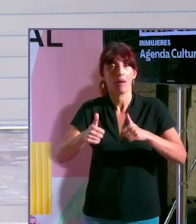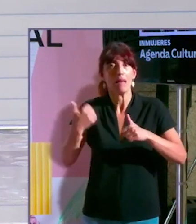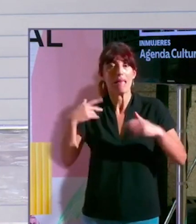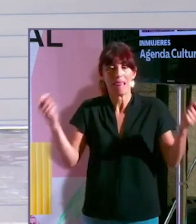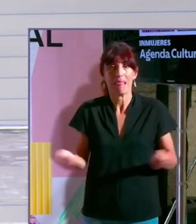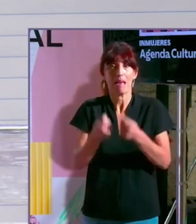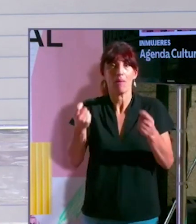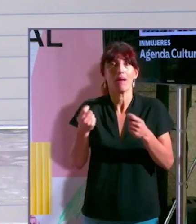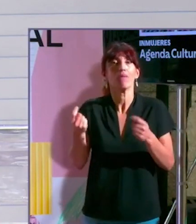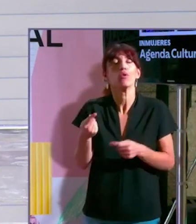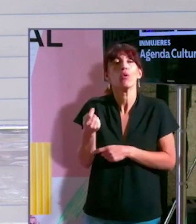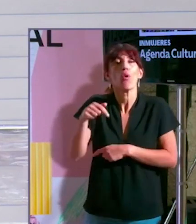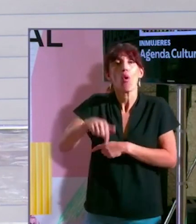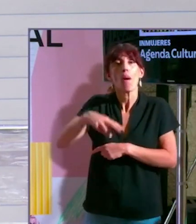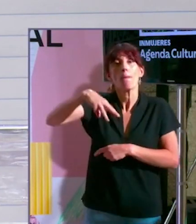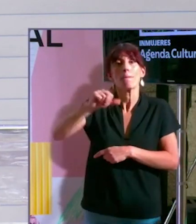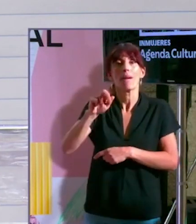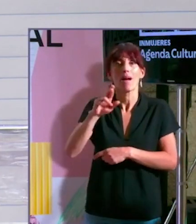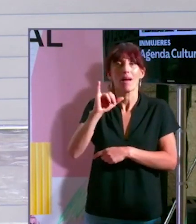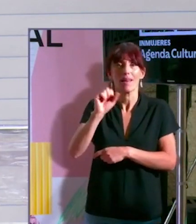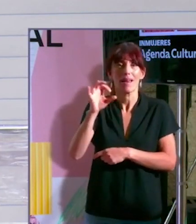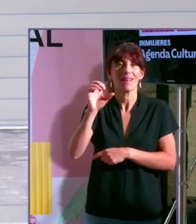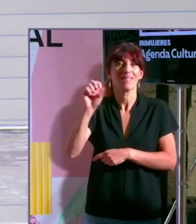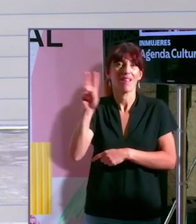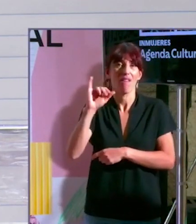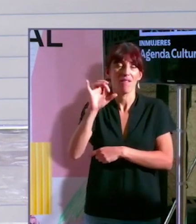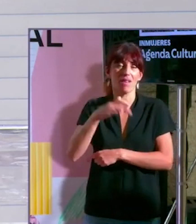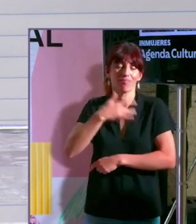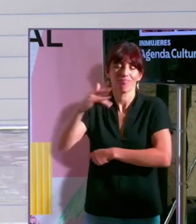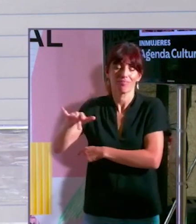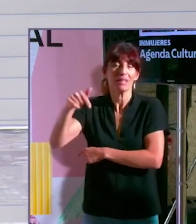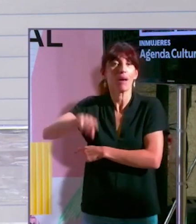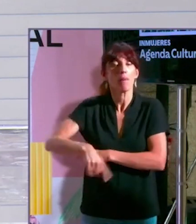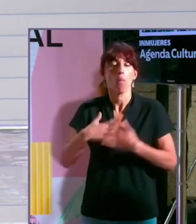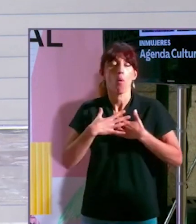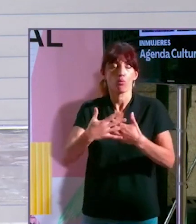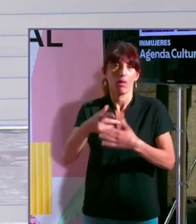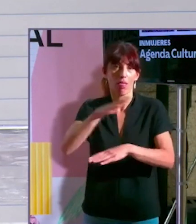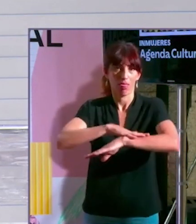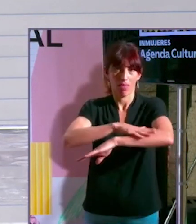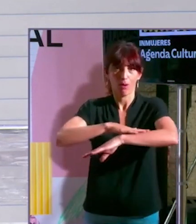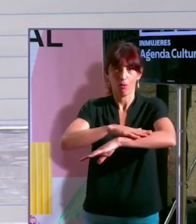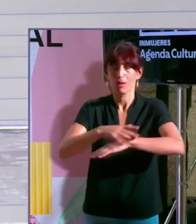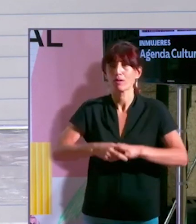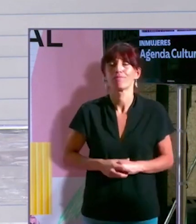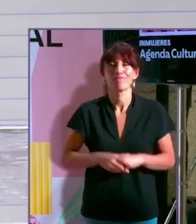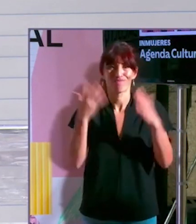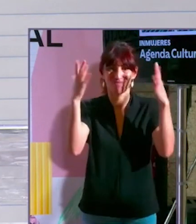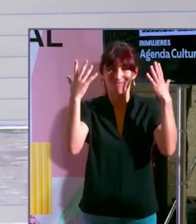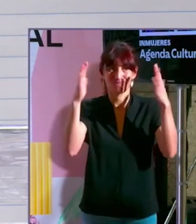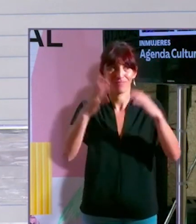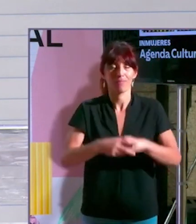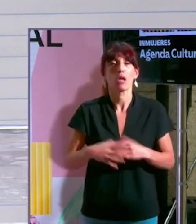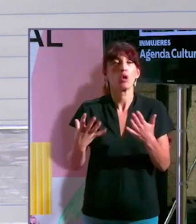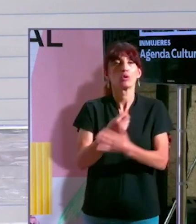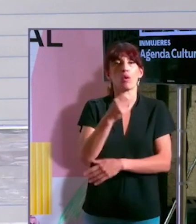indulto parcial que le hemos concedido a María Sevilla y la voluntad de este gobierno cada vez más firme para proteger a todas las